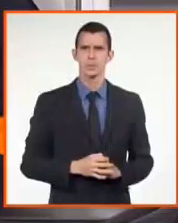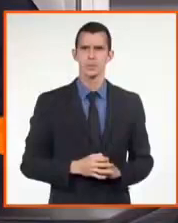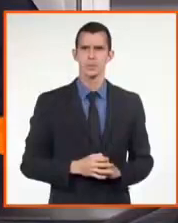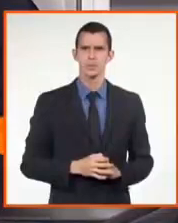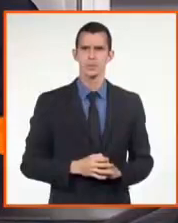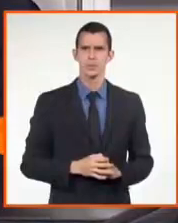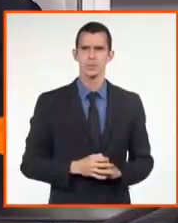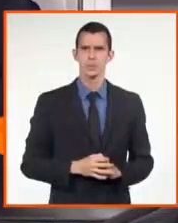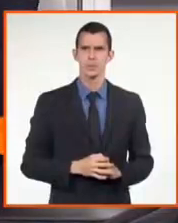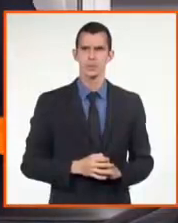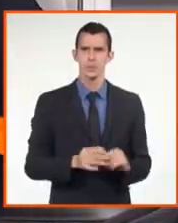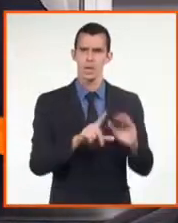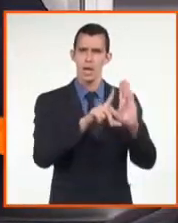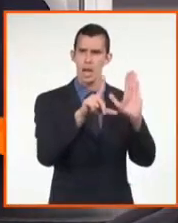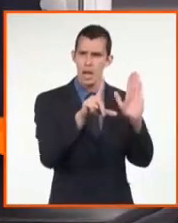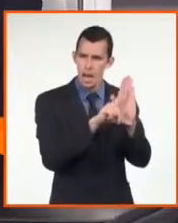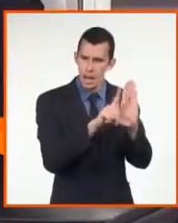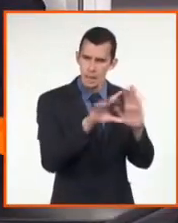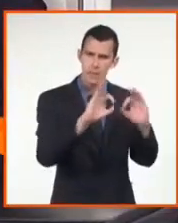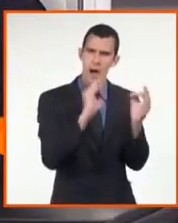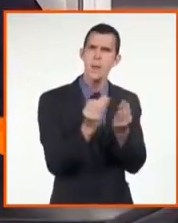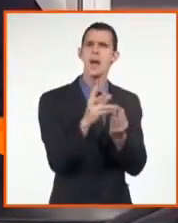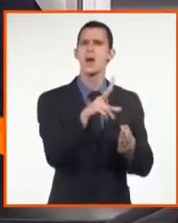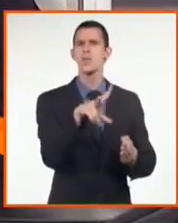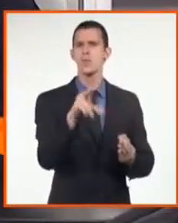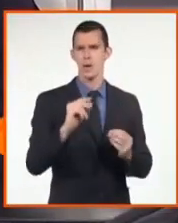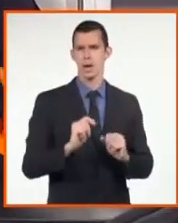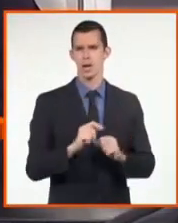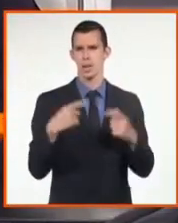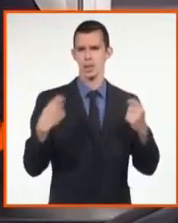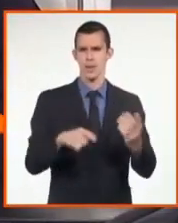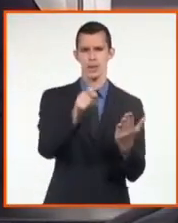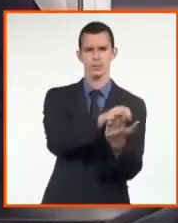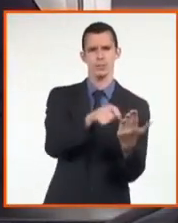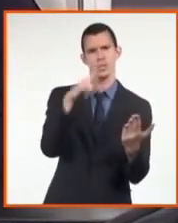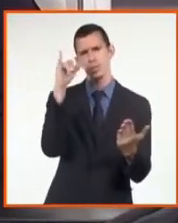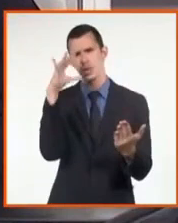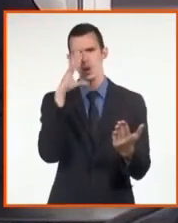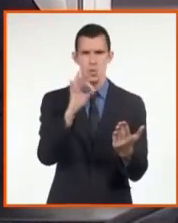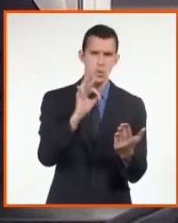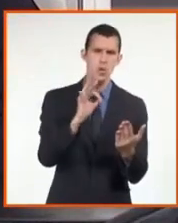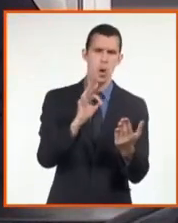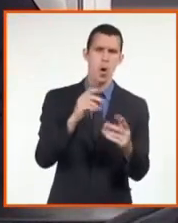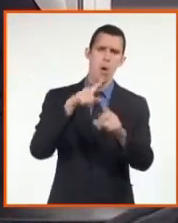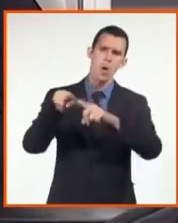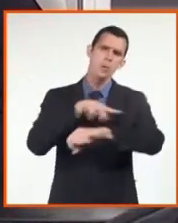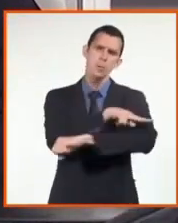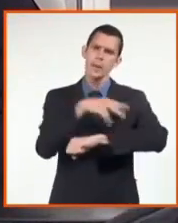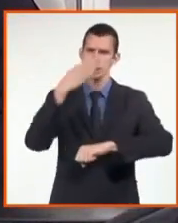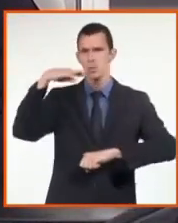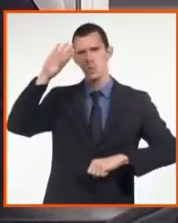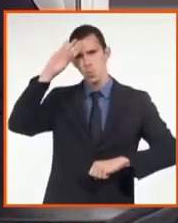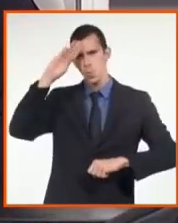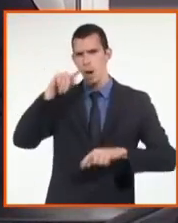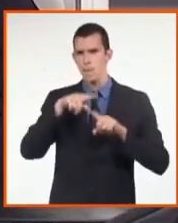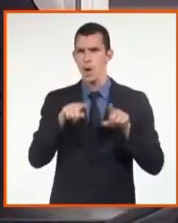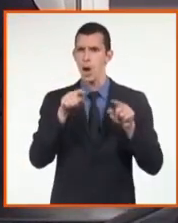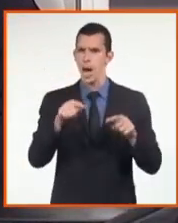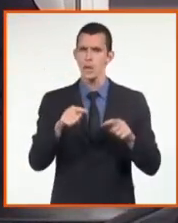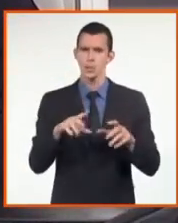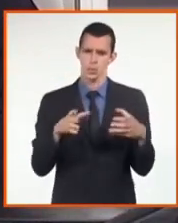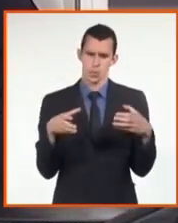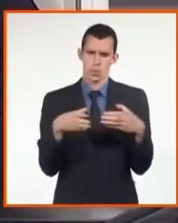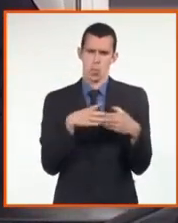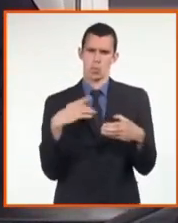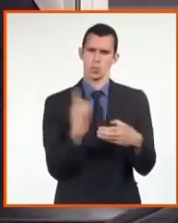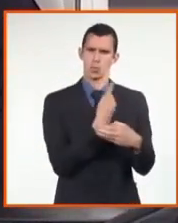esto implicó una preparación con el seguimiento permanente por parte del Consejo electoral nacional en que creamos